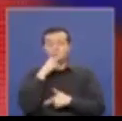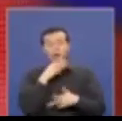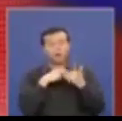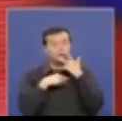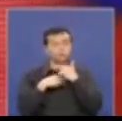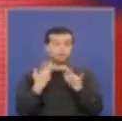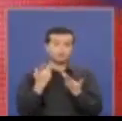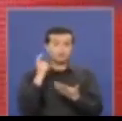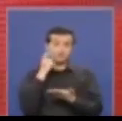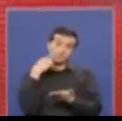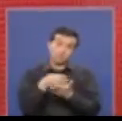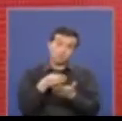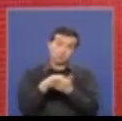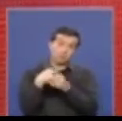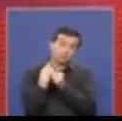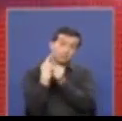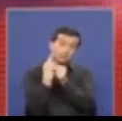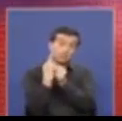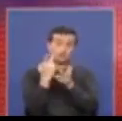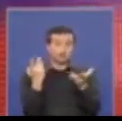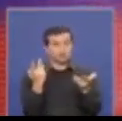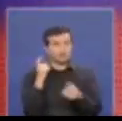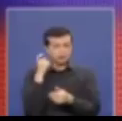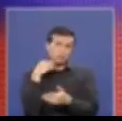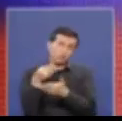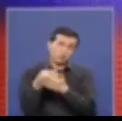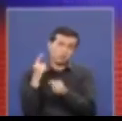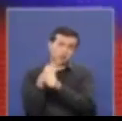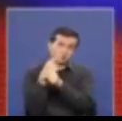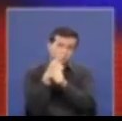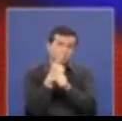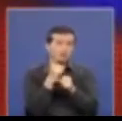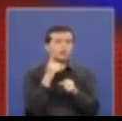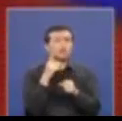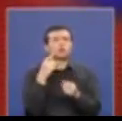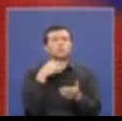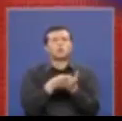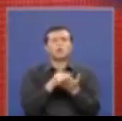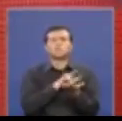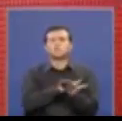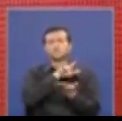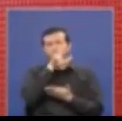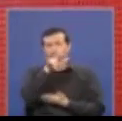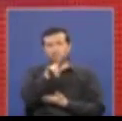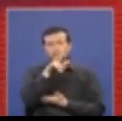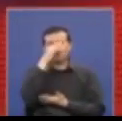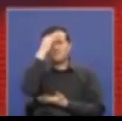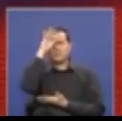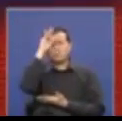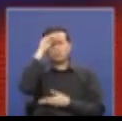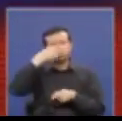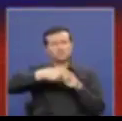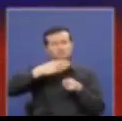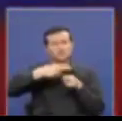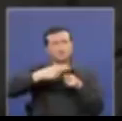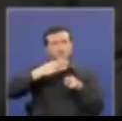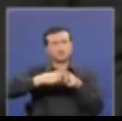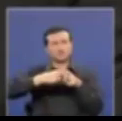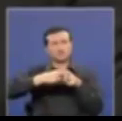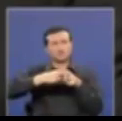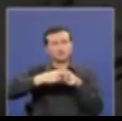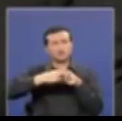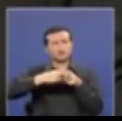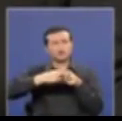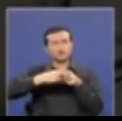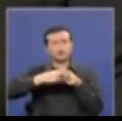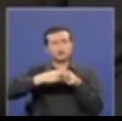si no compráramos helicópteros, pues no habría ningún problema con helicópteros. Nosotros hemos comprado MI, hemos comprado los franceses, ¿cómo se llaman, Corcho? No son los